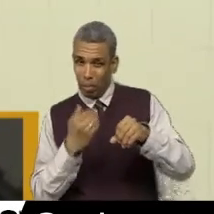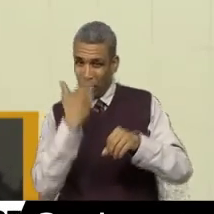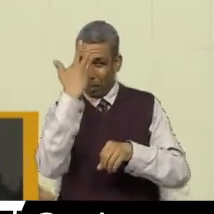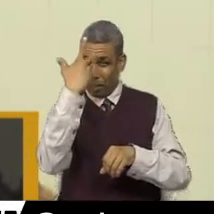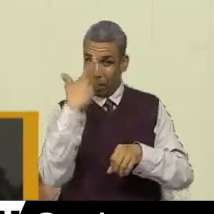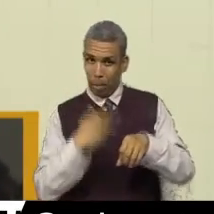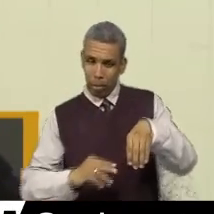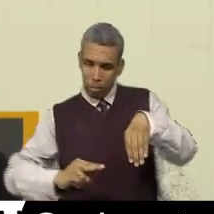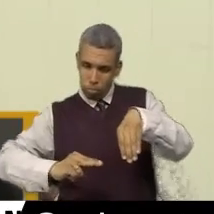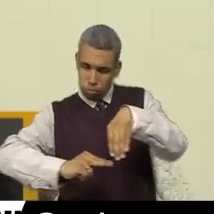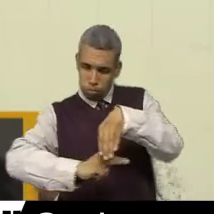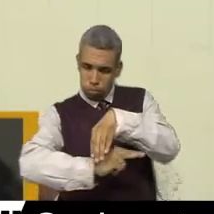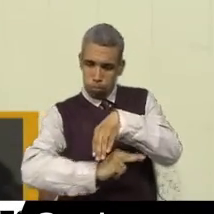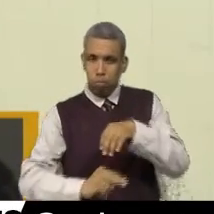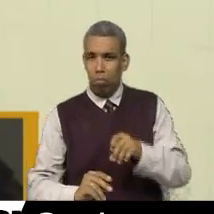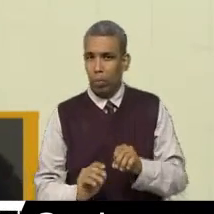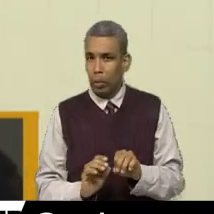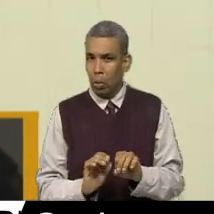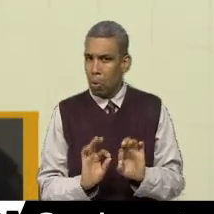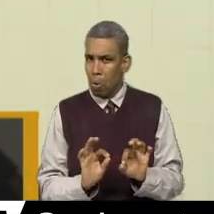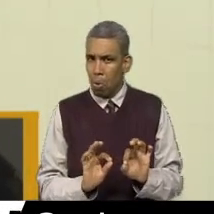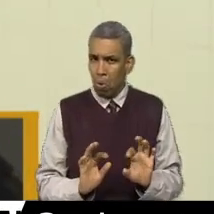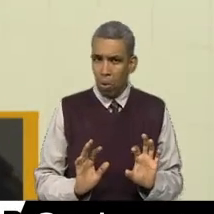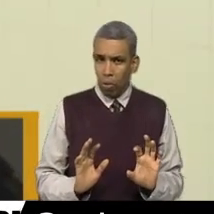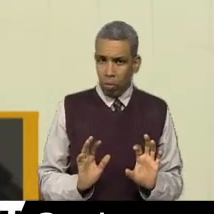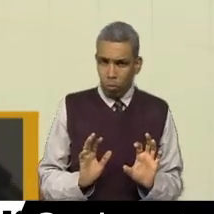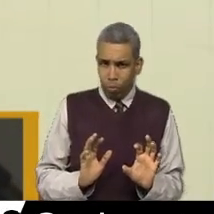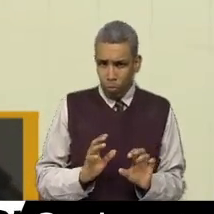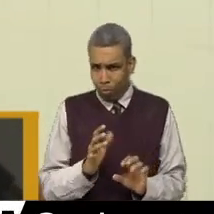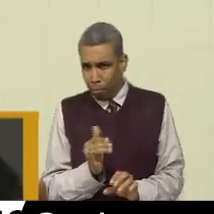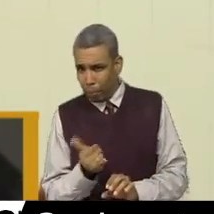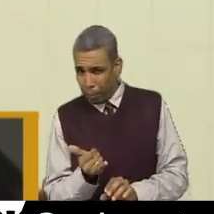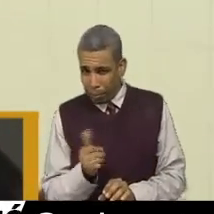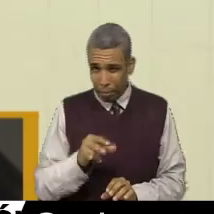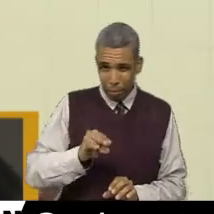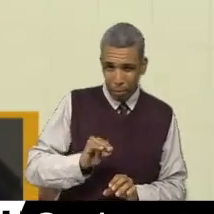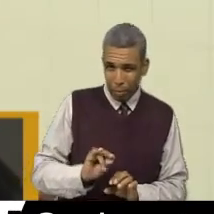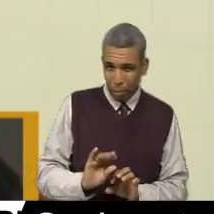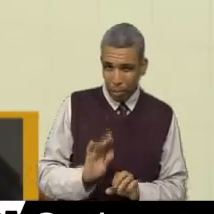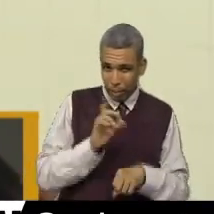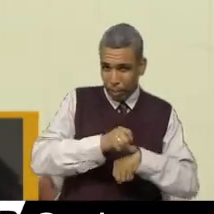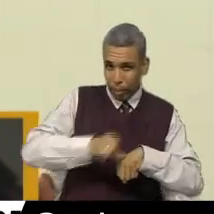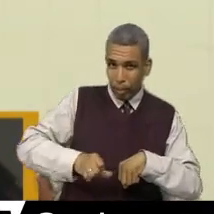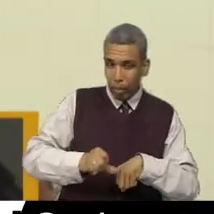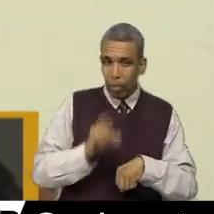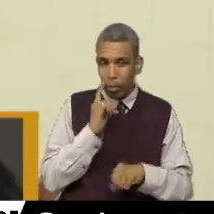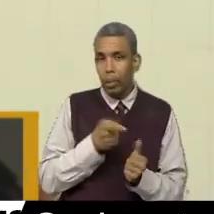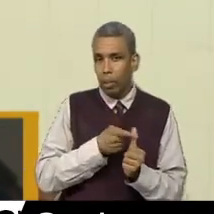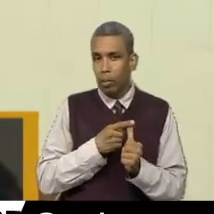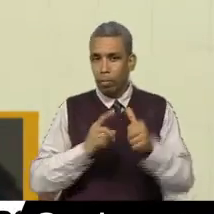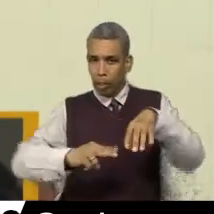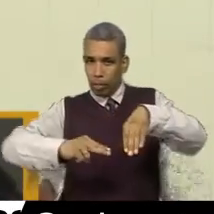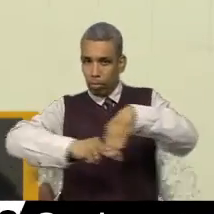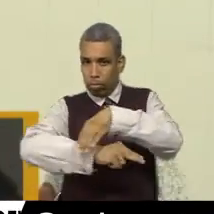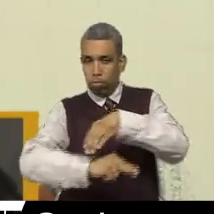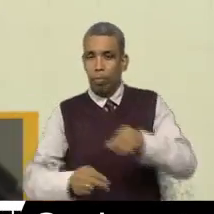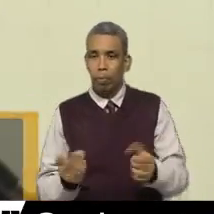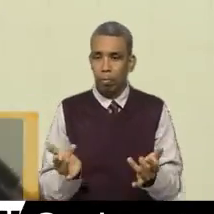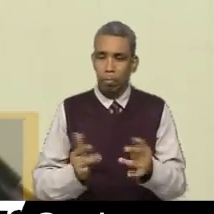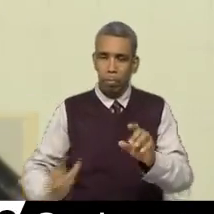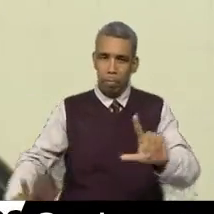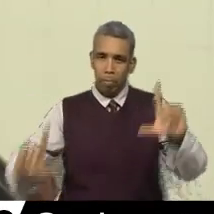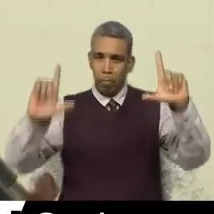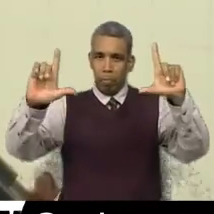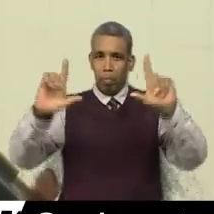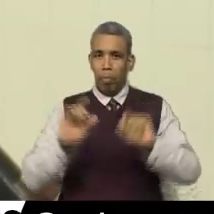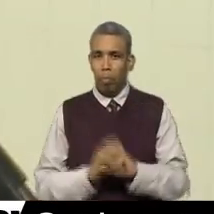algún tubo a tórax o si la bala no comprometió no hizo ninguna lesión a nivel de los pulmones y se le puede dar